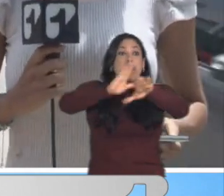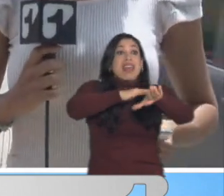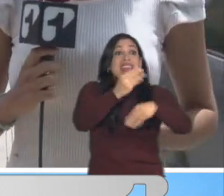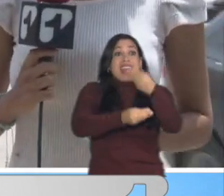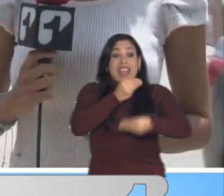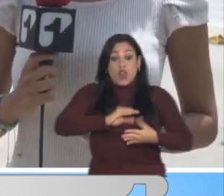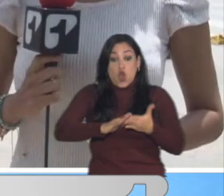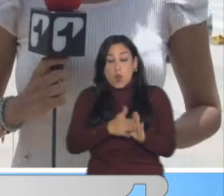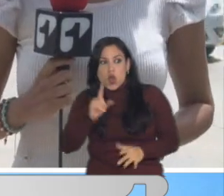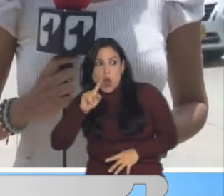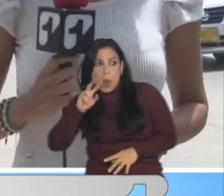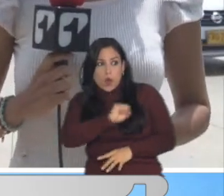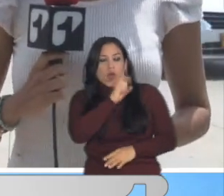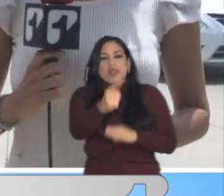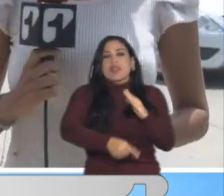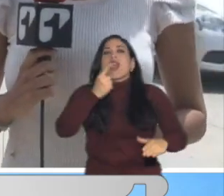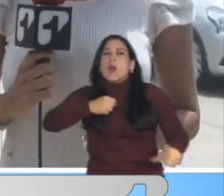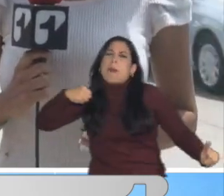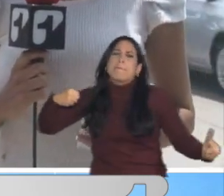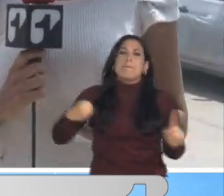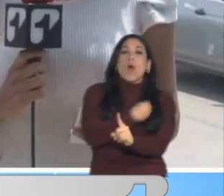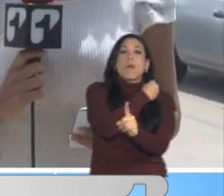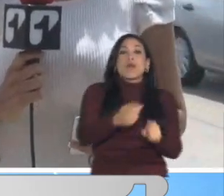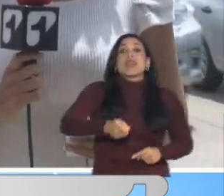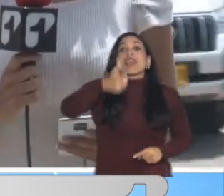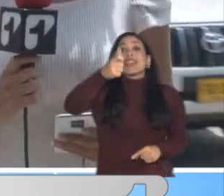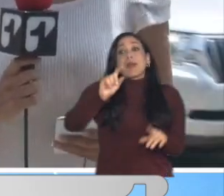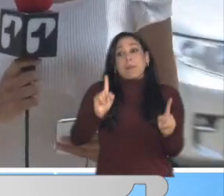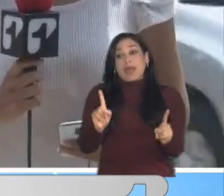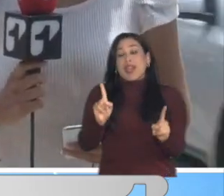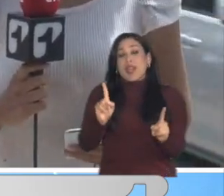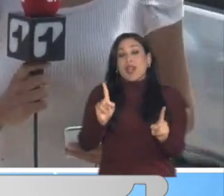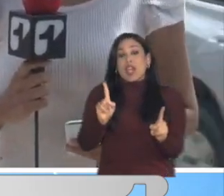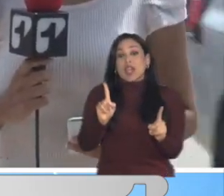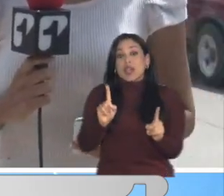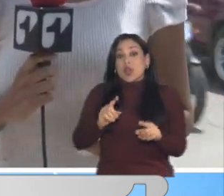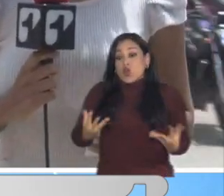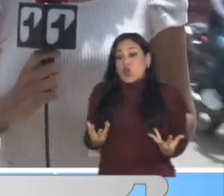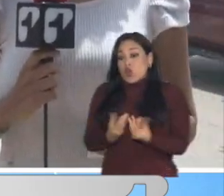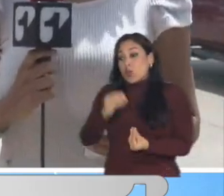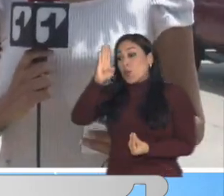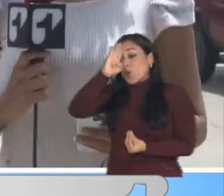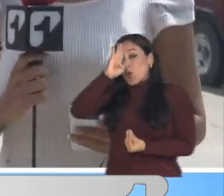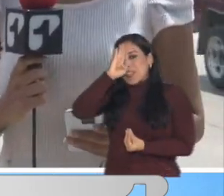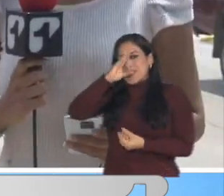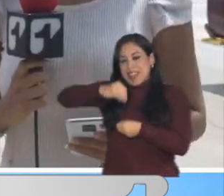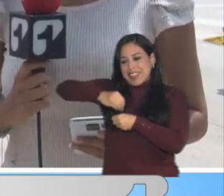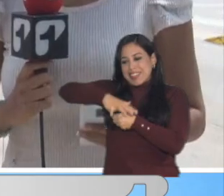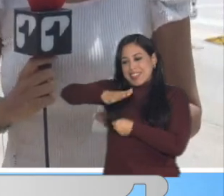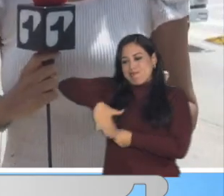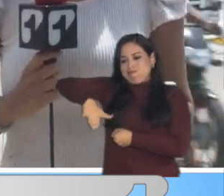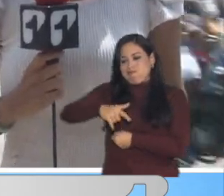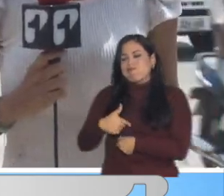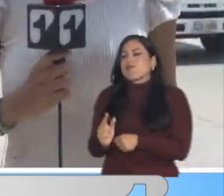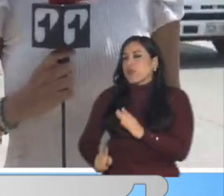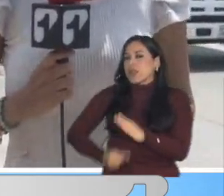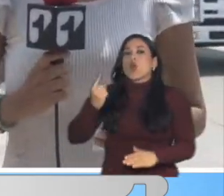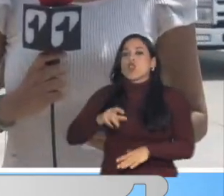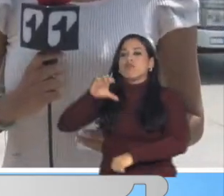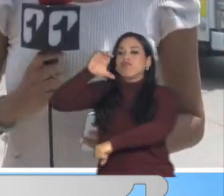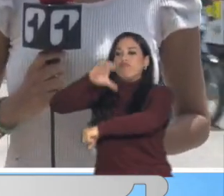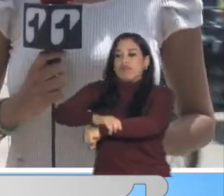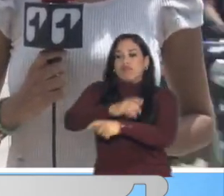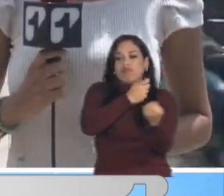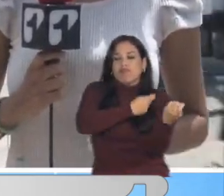comunidad de inmediato intentó lincharlo, pero sin embargo llegaron los miembros de la Policía Metropolitana, lo capturaron